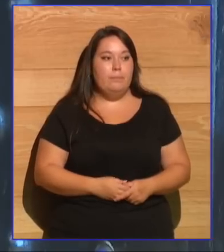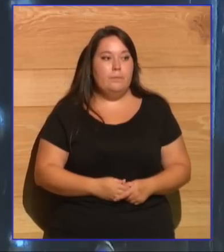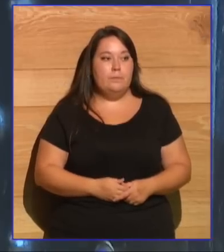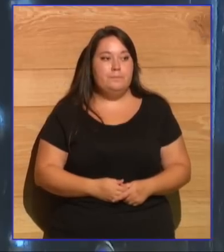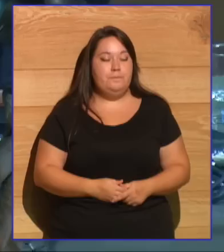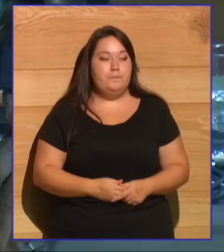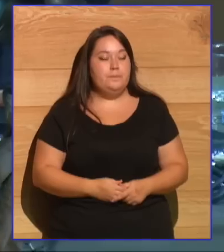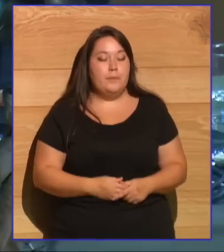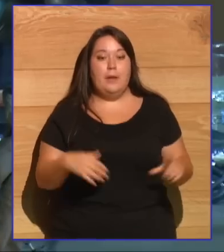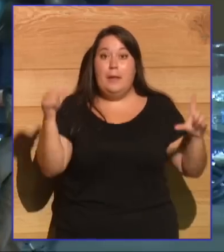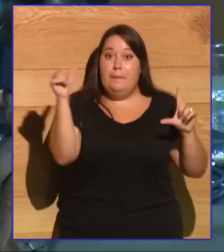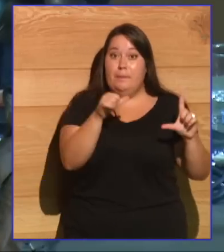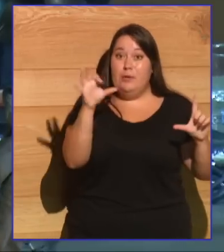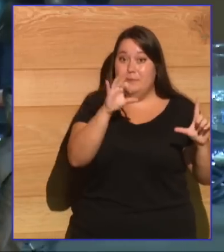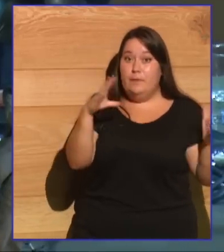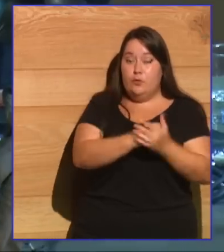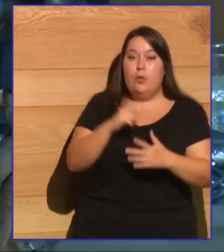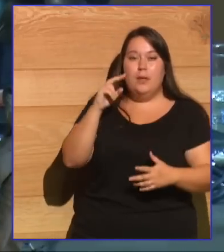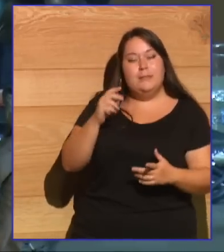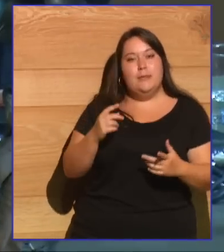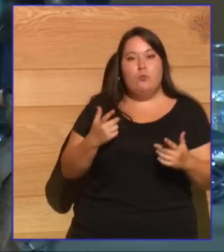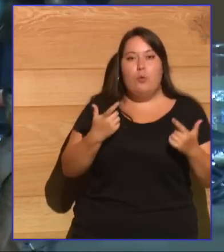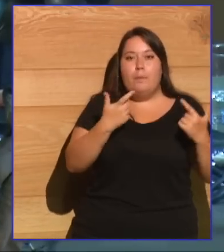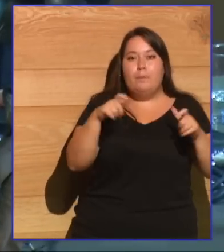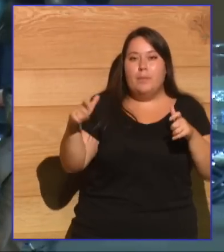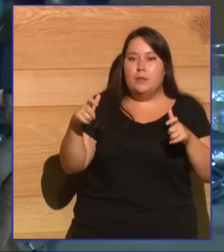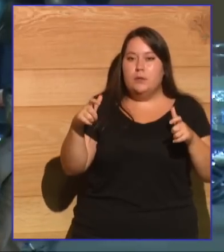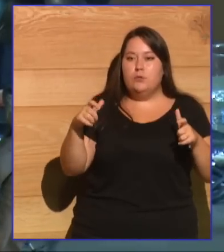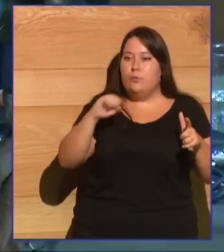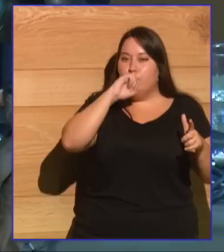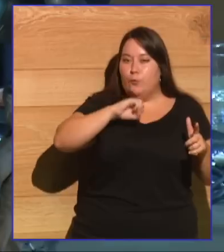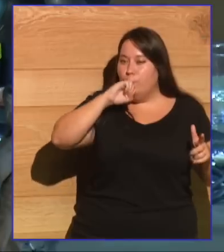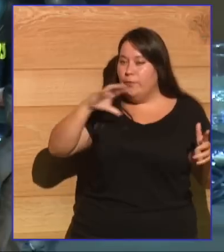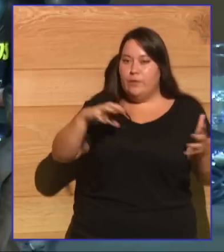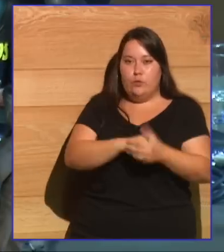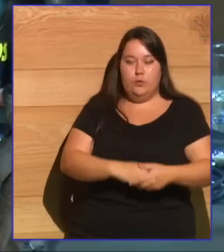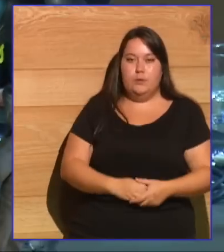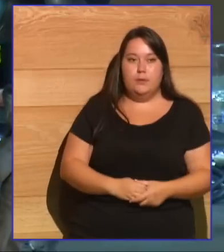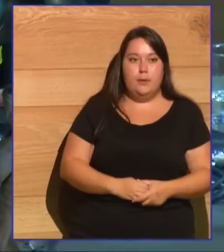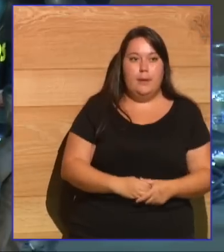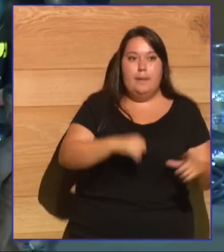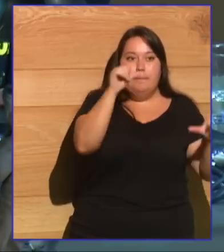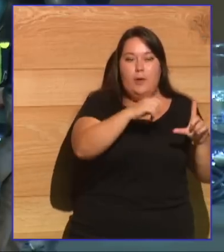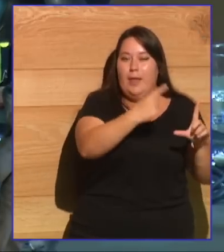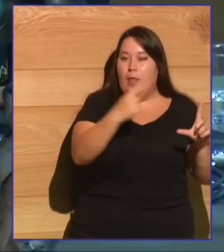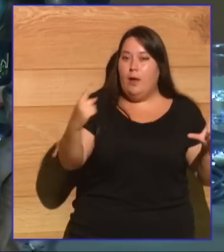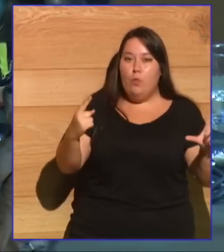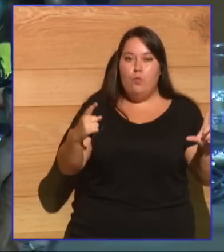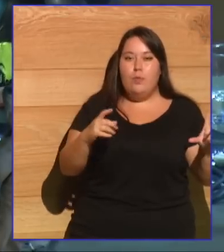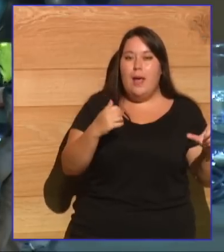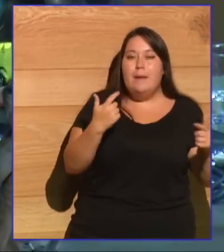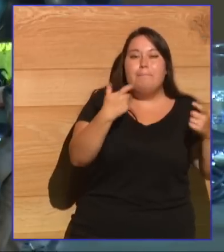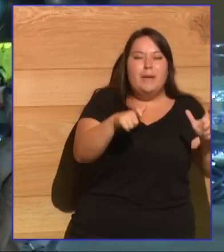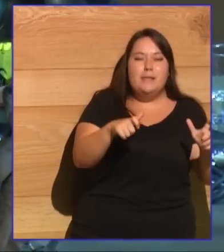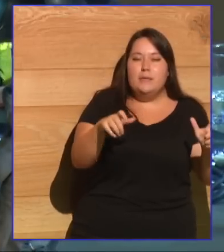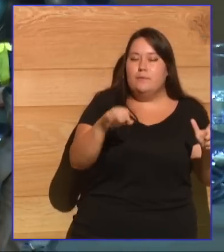spielberg todos modernos tienen escenas que son mi escena favorita de spielberg todas cada película tiene mi escena favorita de spielberg vale a